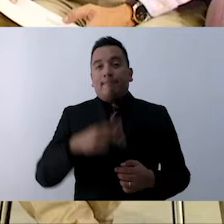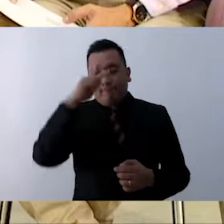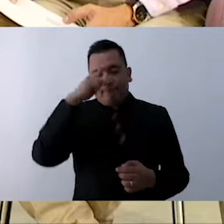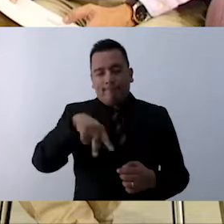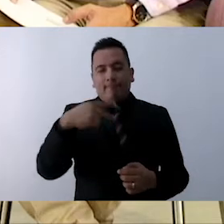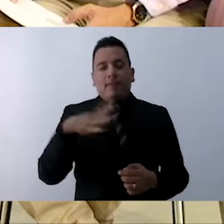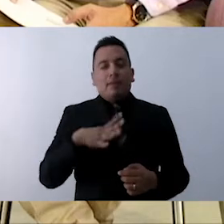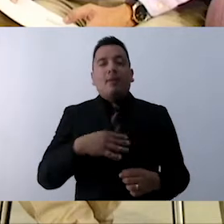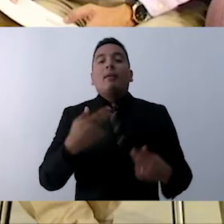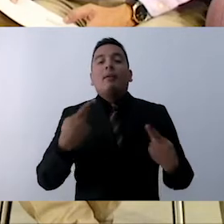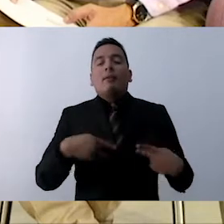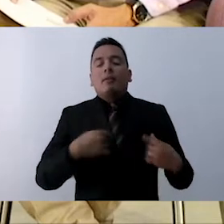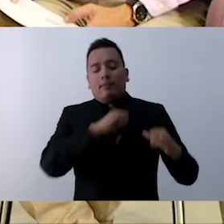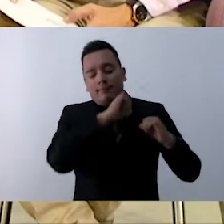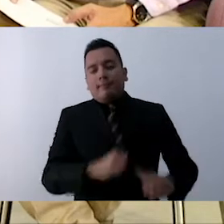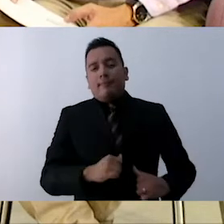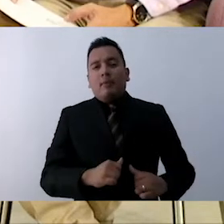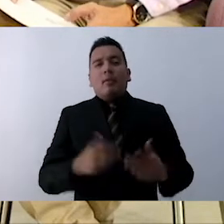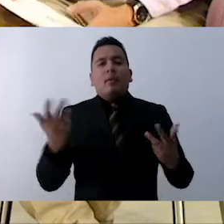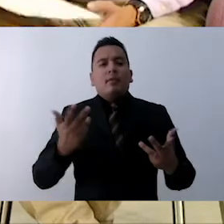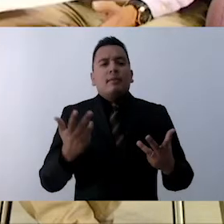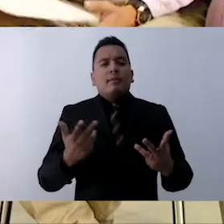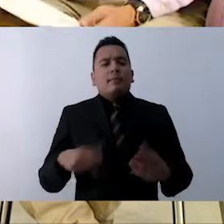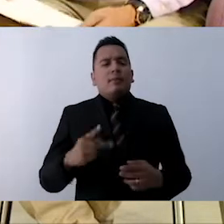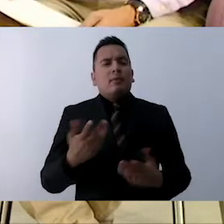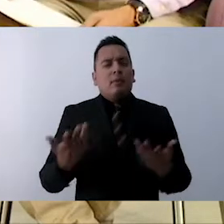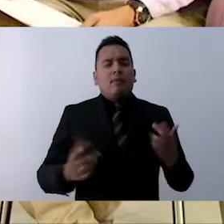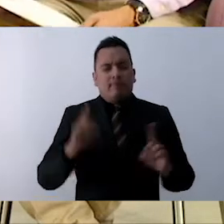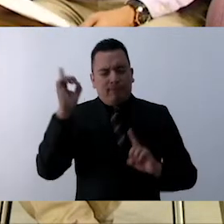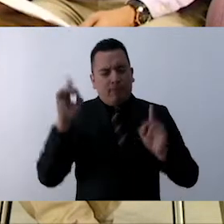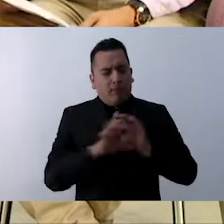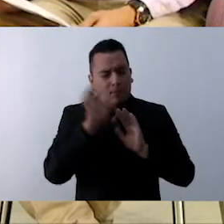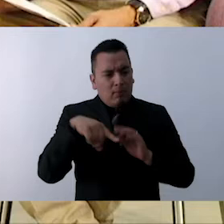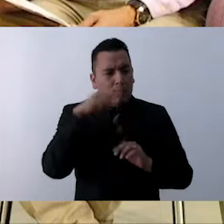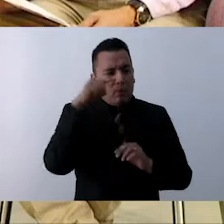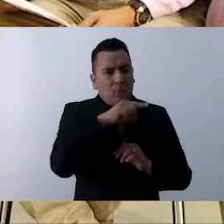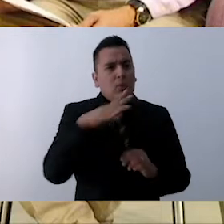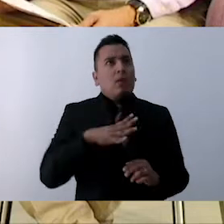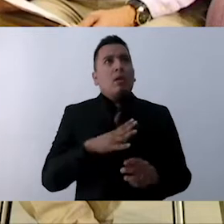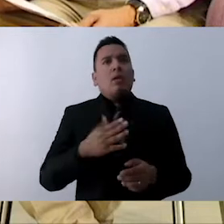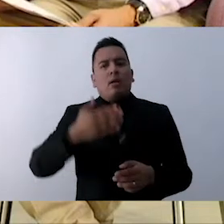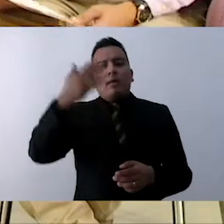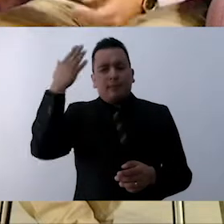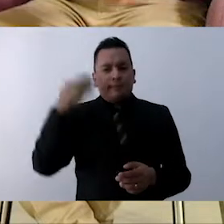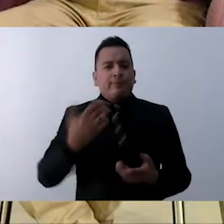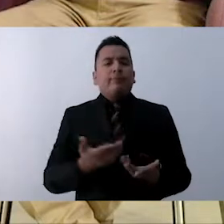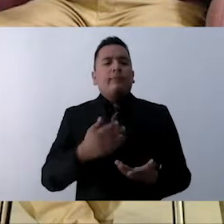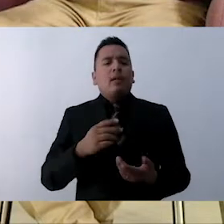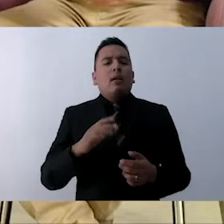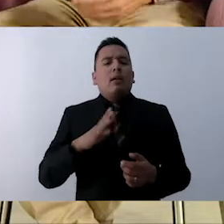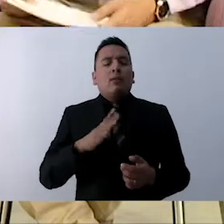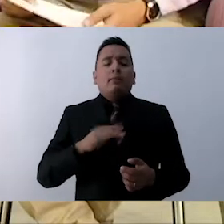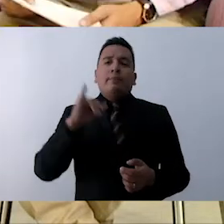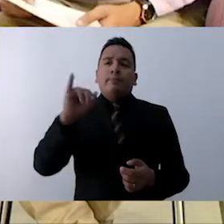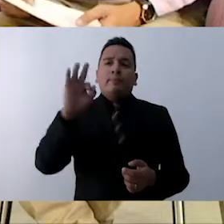electorales de este país por impulsarla, me lleva a mí a otra pregunta. Tú que ya has transitado por